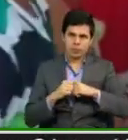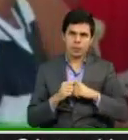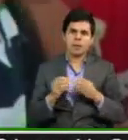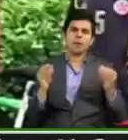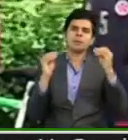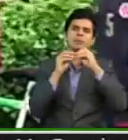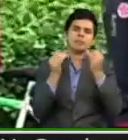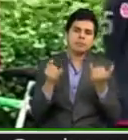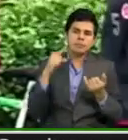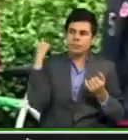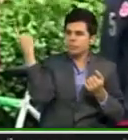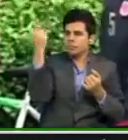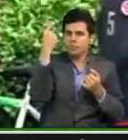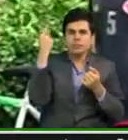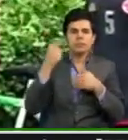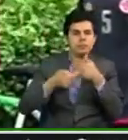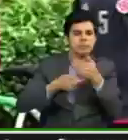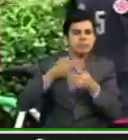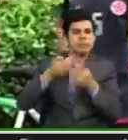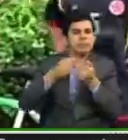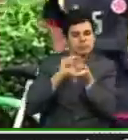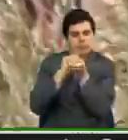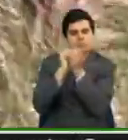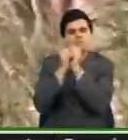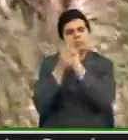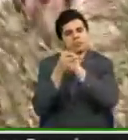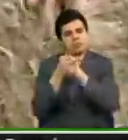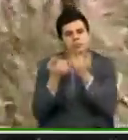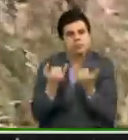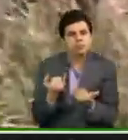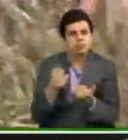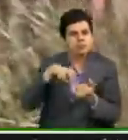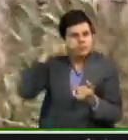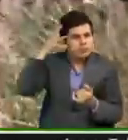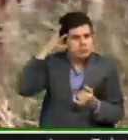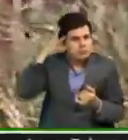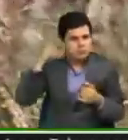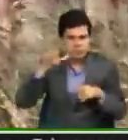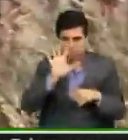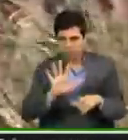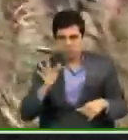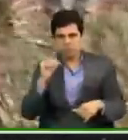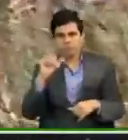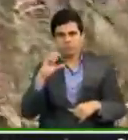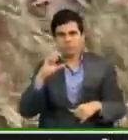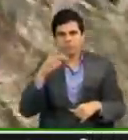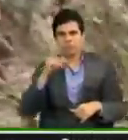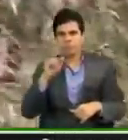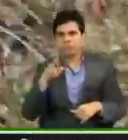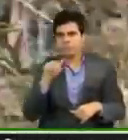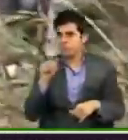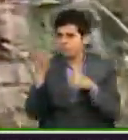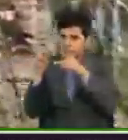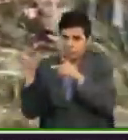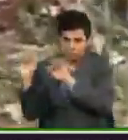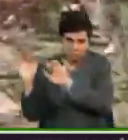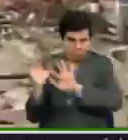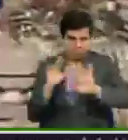con el pasar de las horas las cifras cambian. Las trochas que unen a Norte de Santander con el estado Táchira ahora son utilizadas por